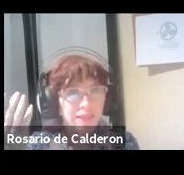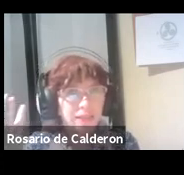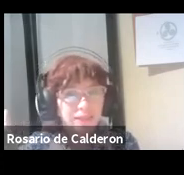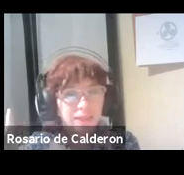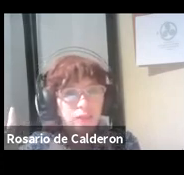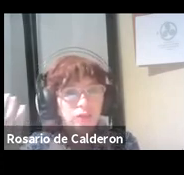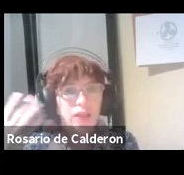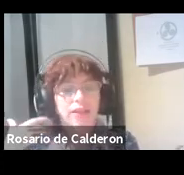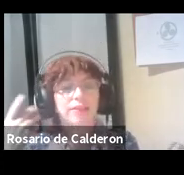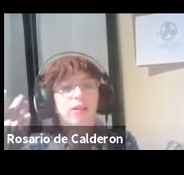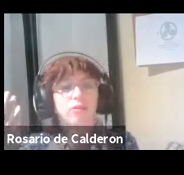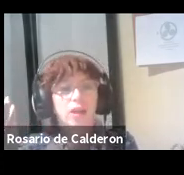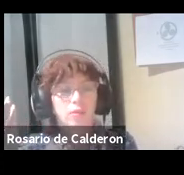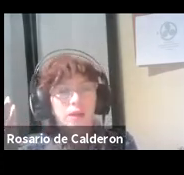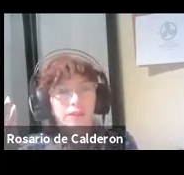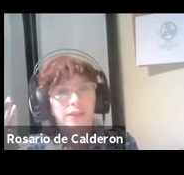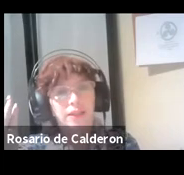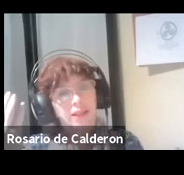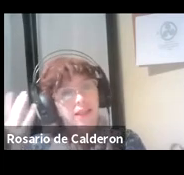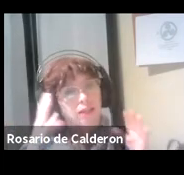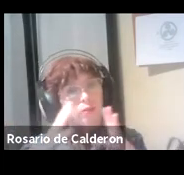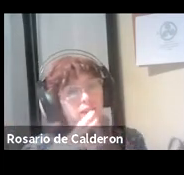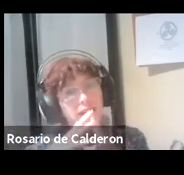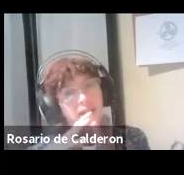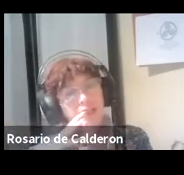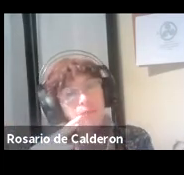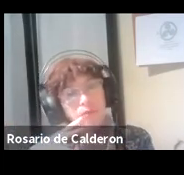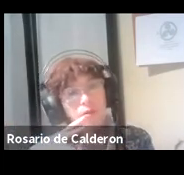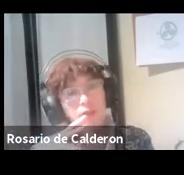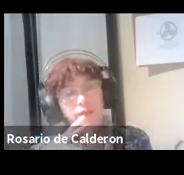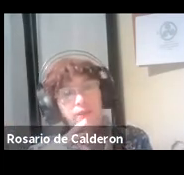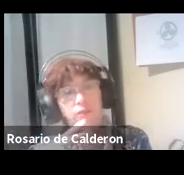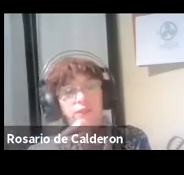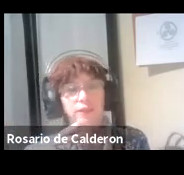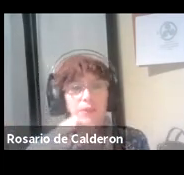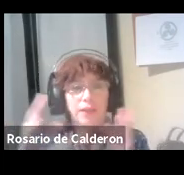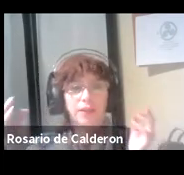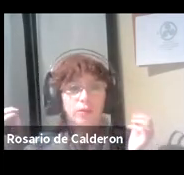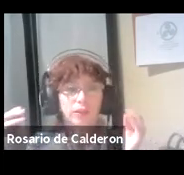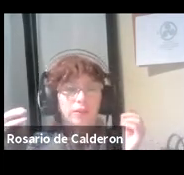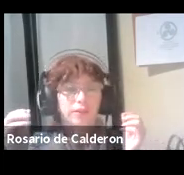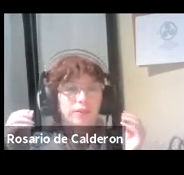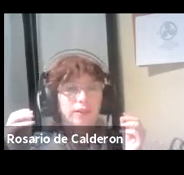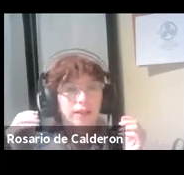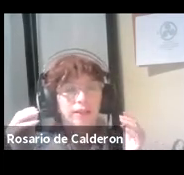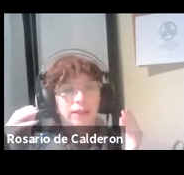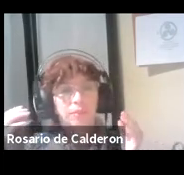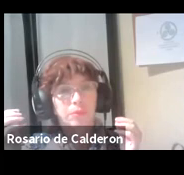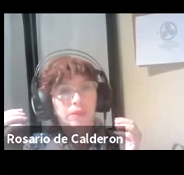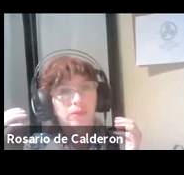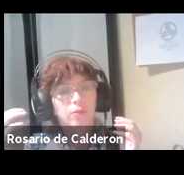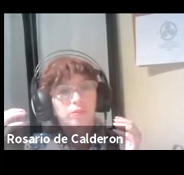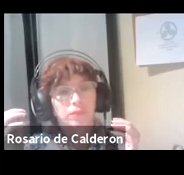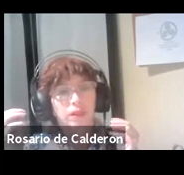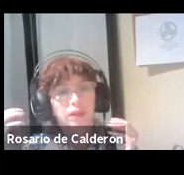en sentidos se han desarrollado más ustedes saben que las personas con discapacidad auditiva sienten a través de la